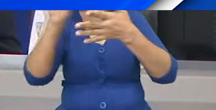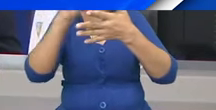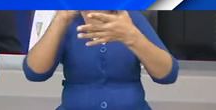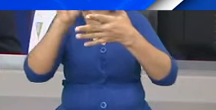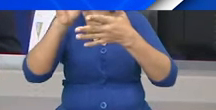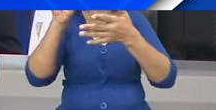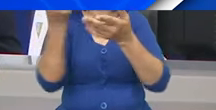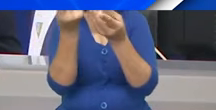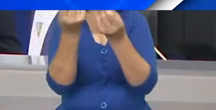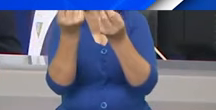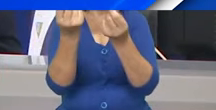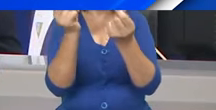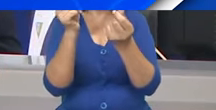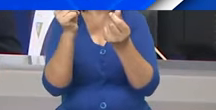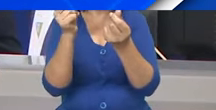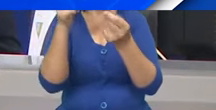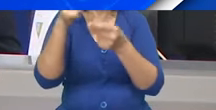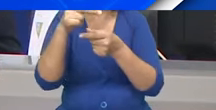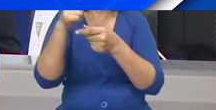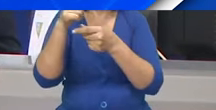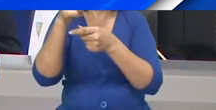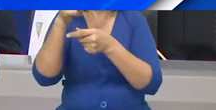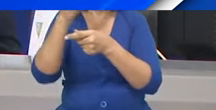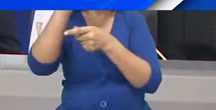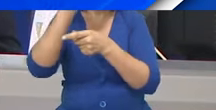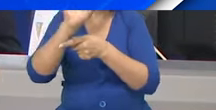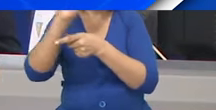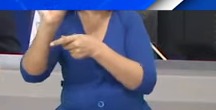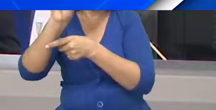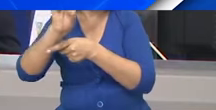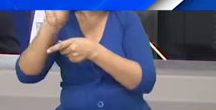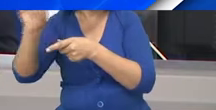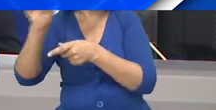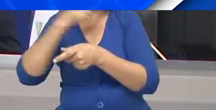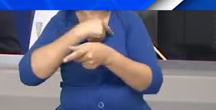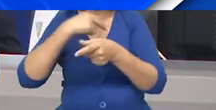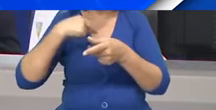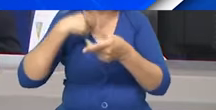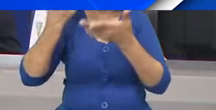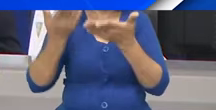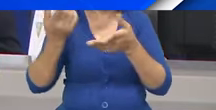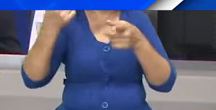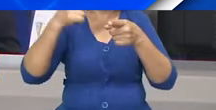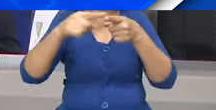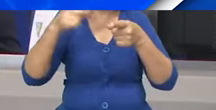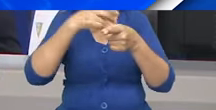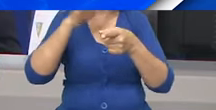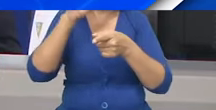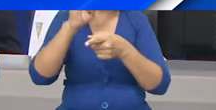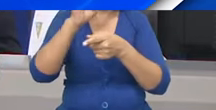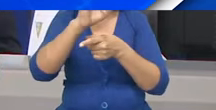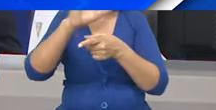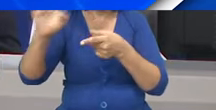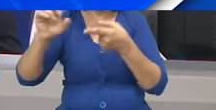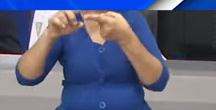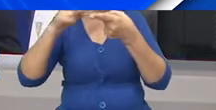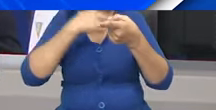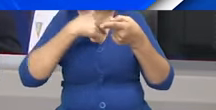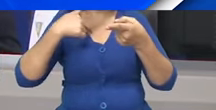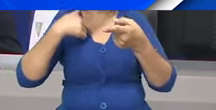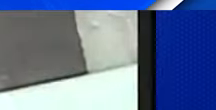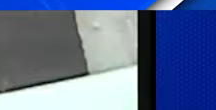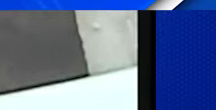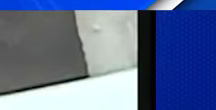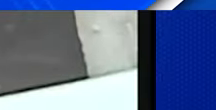provenientes de recursos externos del KfW de Alemania y que serán canalizados por el BCE para financiar